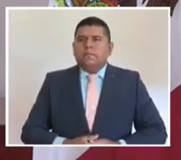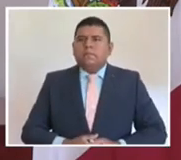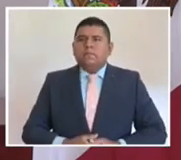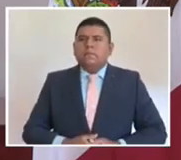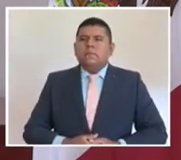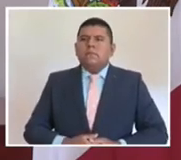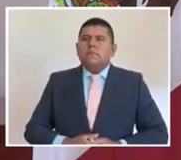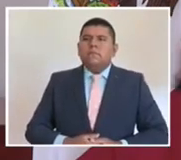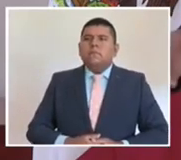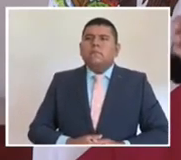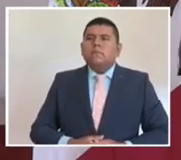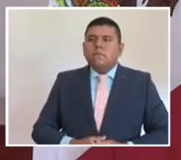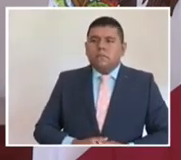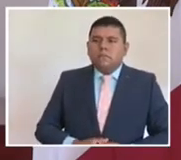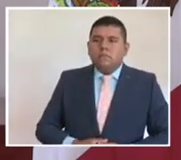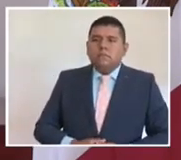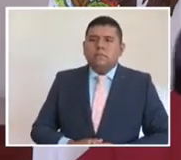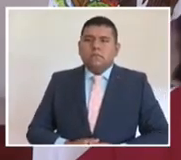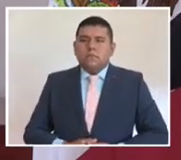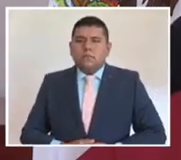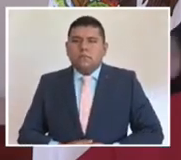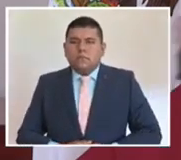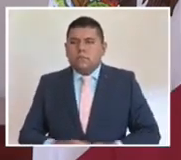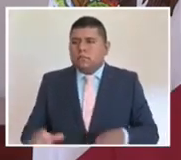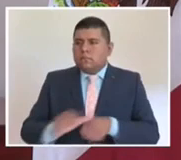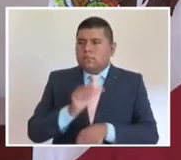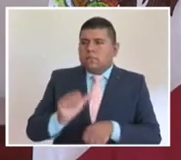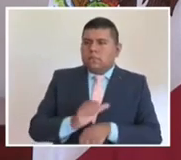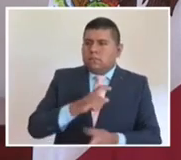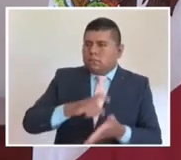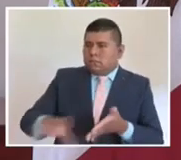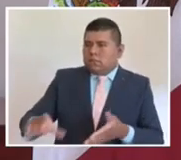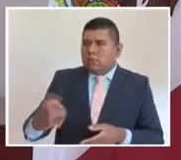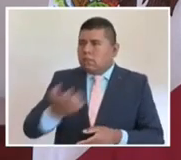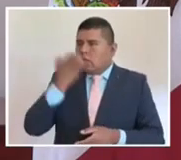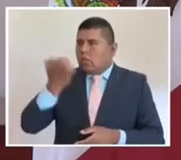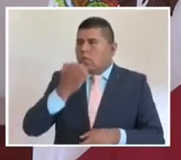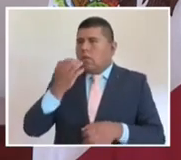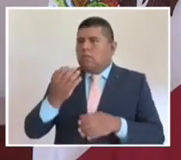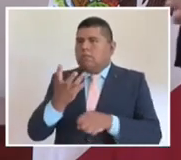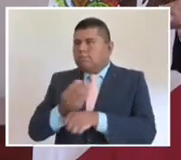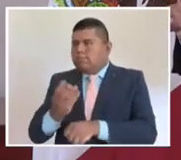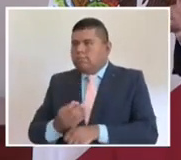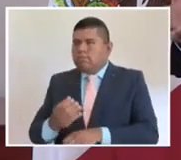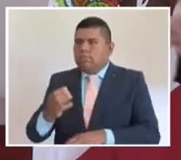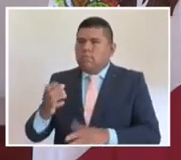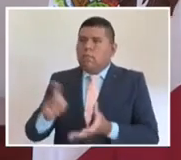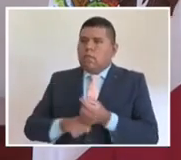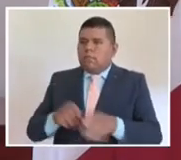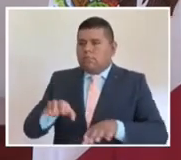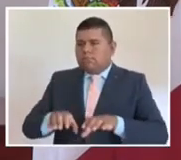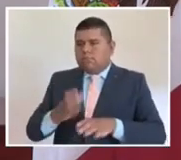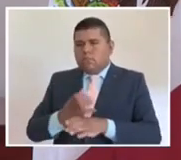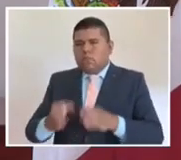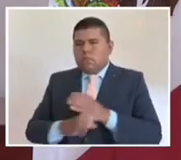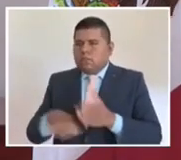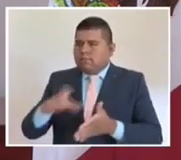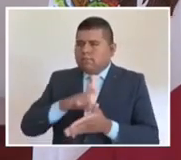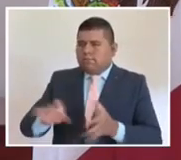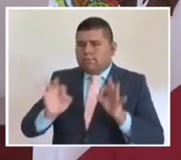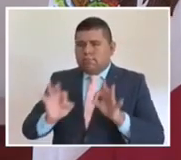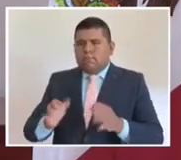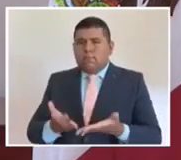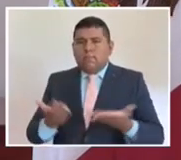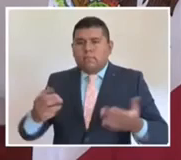aproximadamente compramos vehículos rehabilitamos escuelas compramos equipo en fin hoy es otro Nayarit Sí